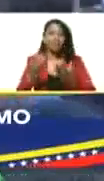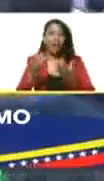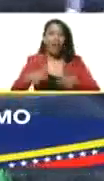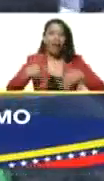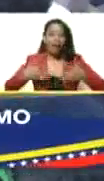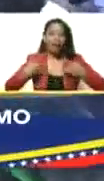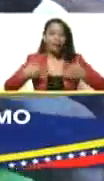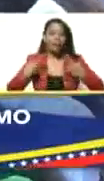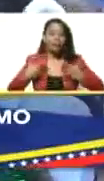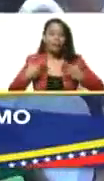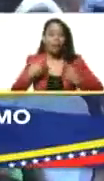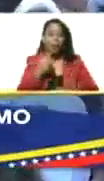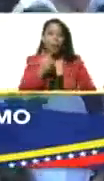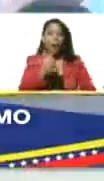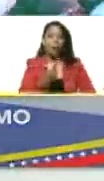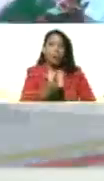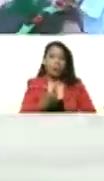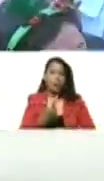dice